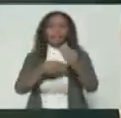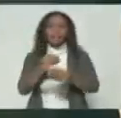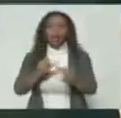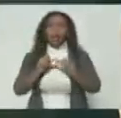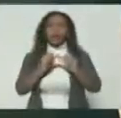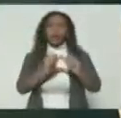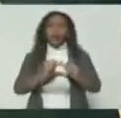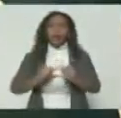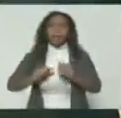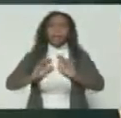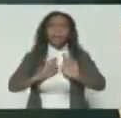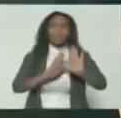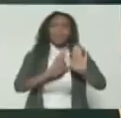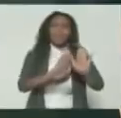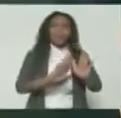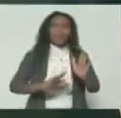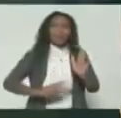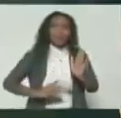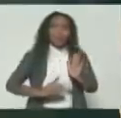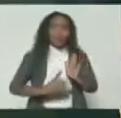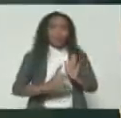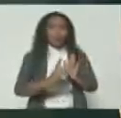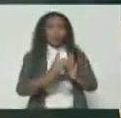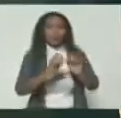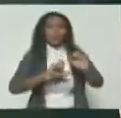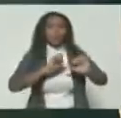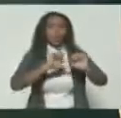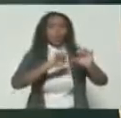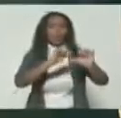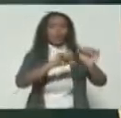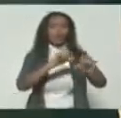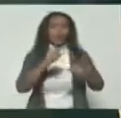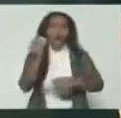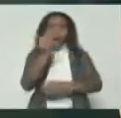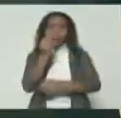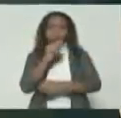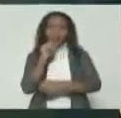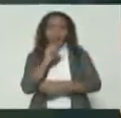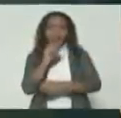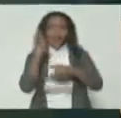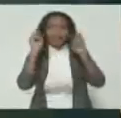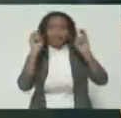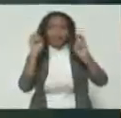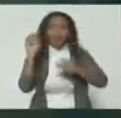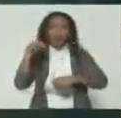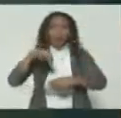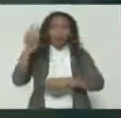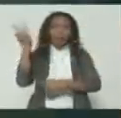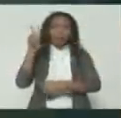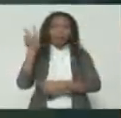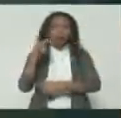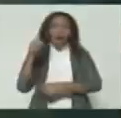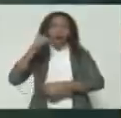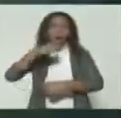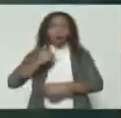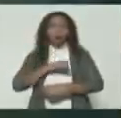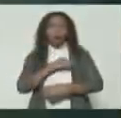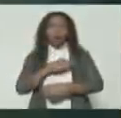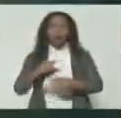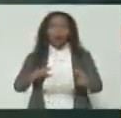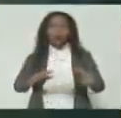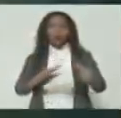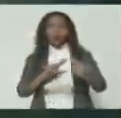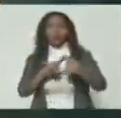impulsando la productividad y la producción de alimentos en ese campo venezolano. Hoy nos encontramos